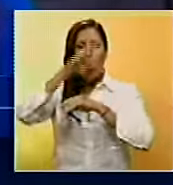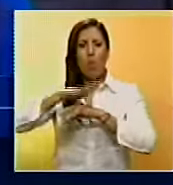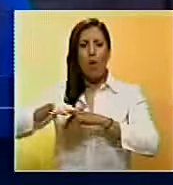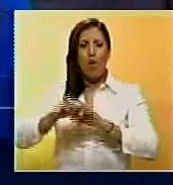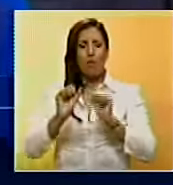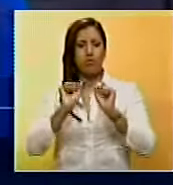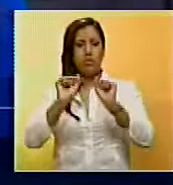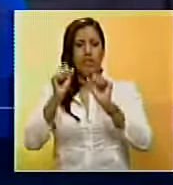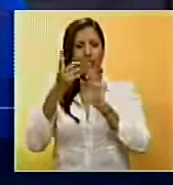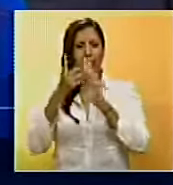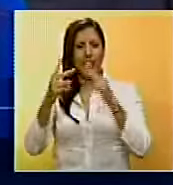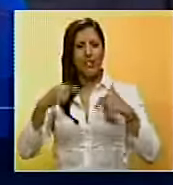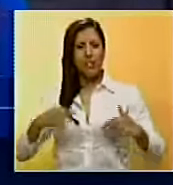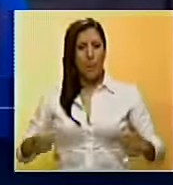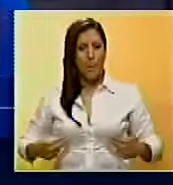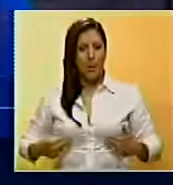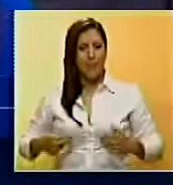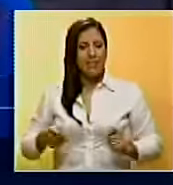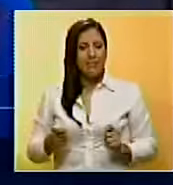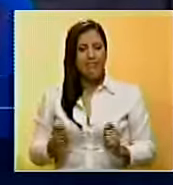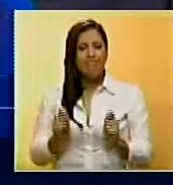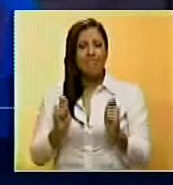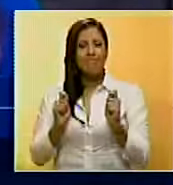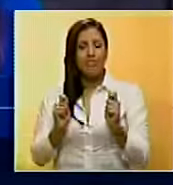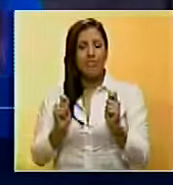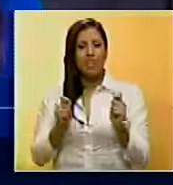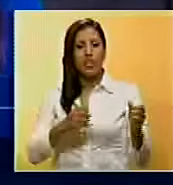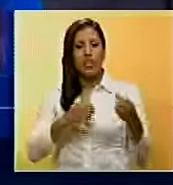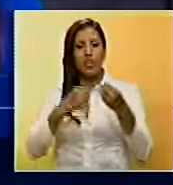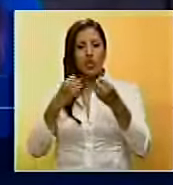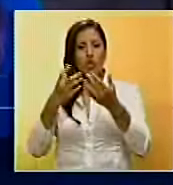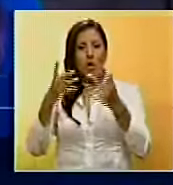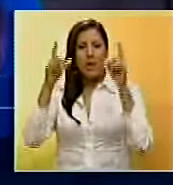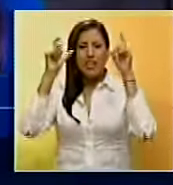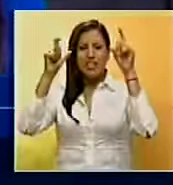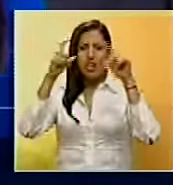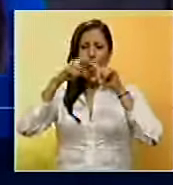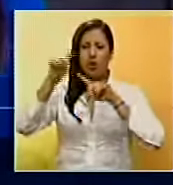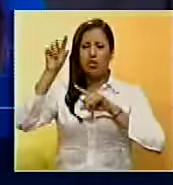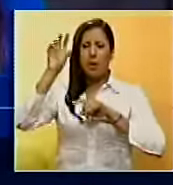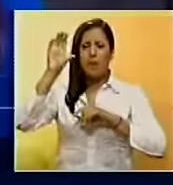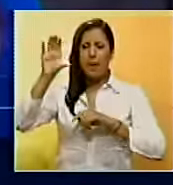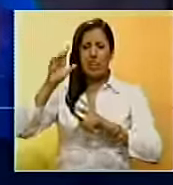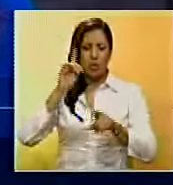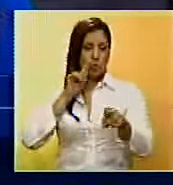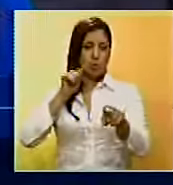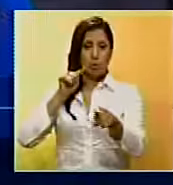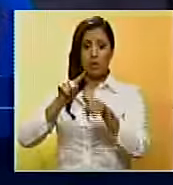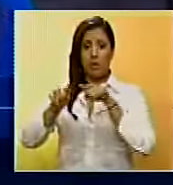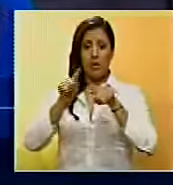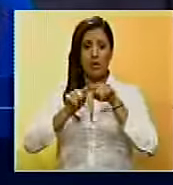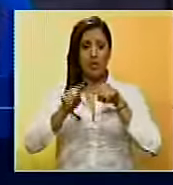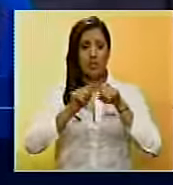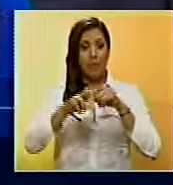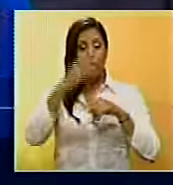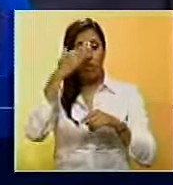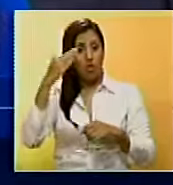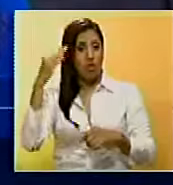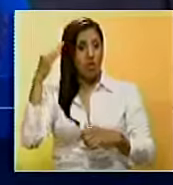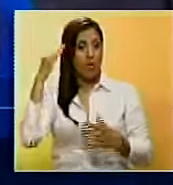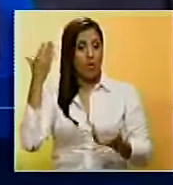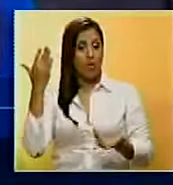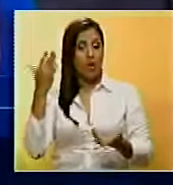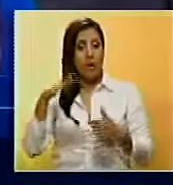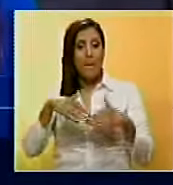los derechos humanos, pretenda dar lecciones a otros países de lo que adolece